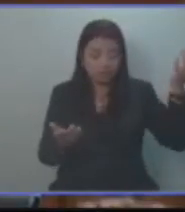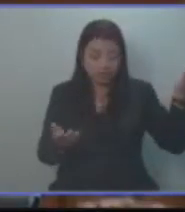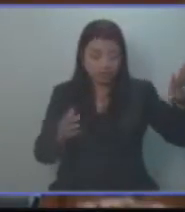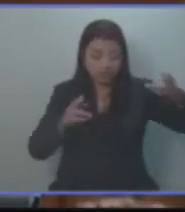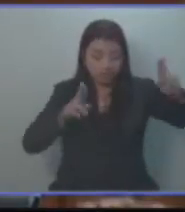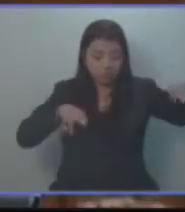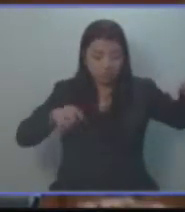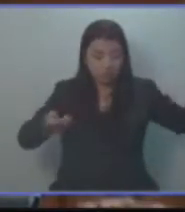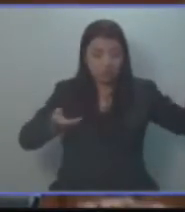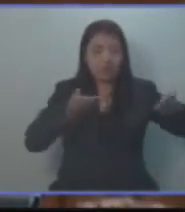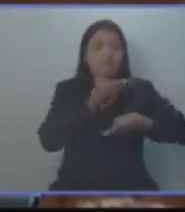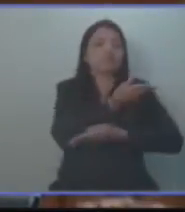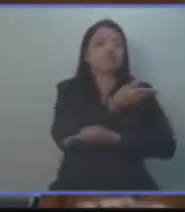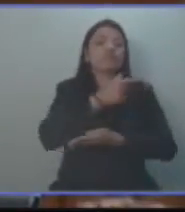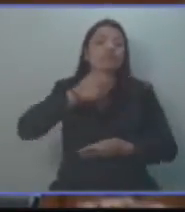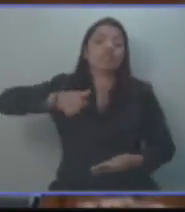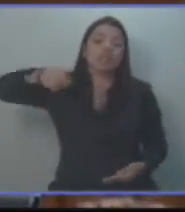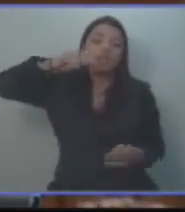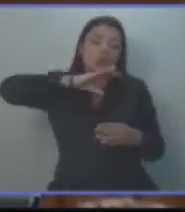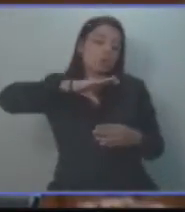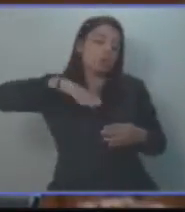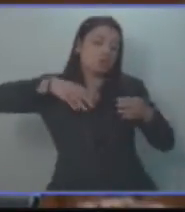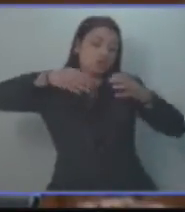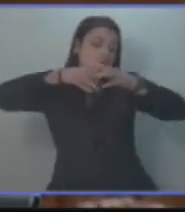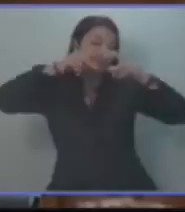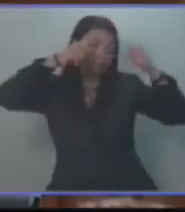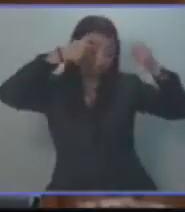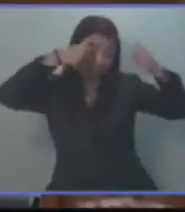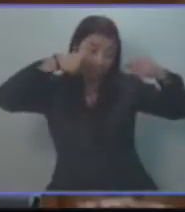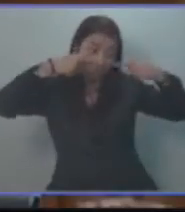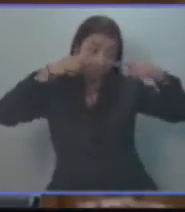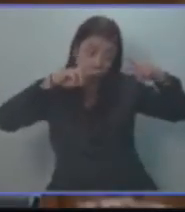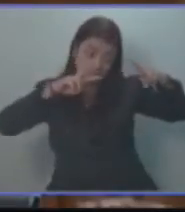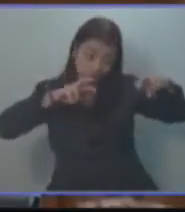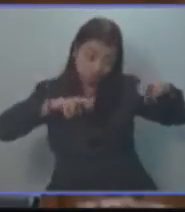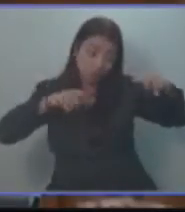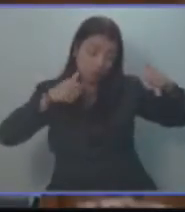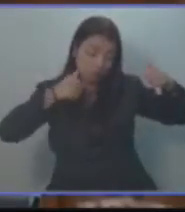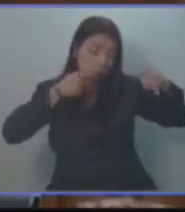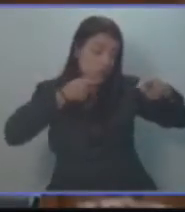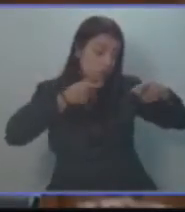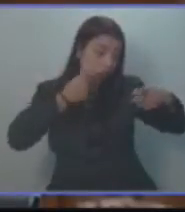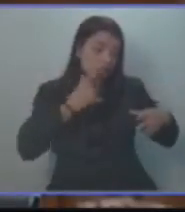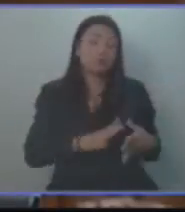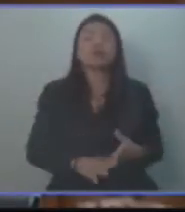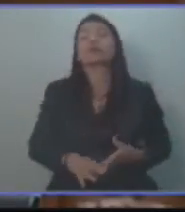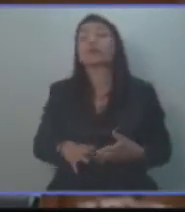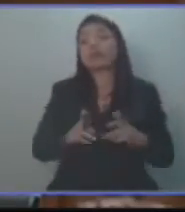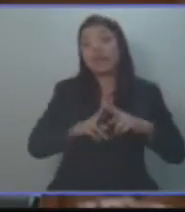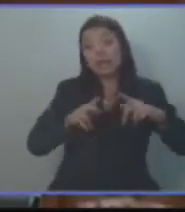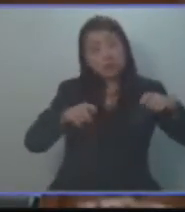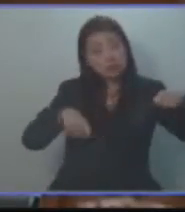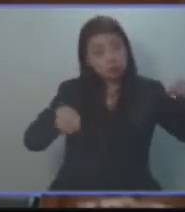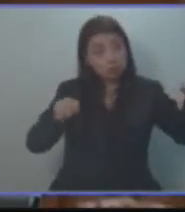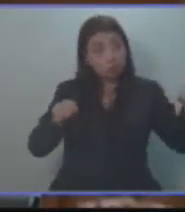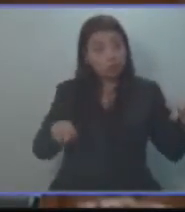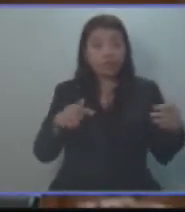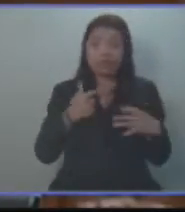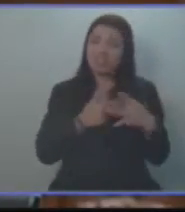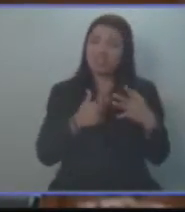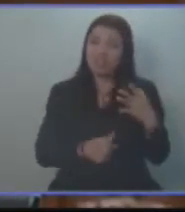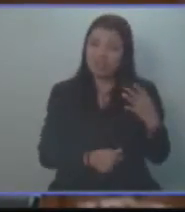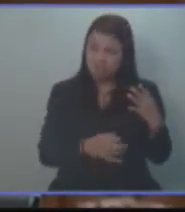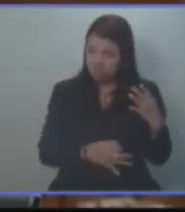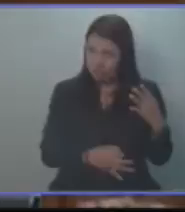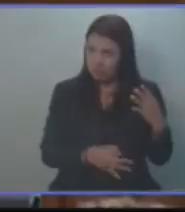periodo igual, previo acuerdo de ambas partes. Los convenios existentes a la entrada en vigencia de la presente